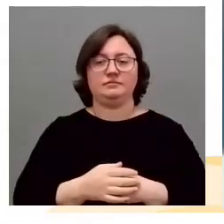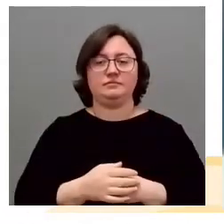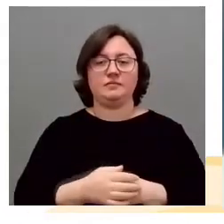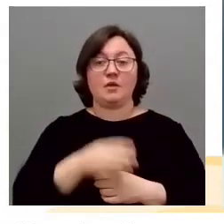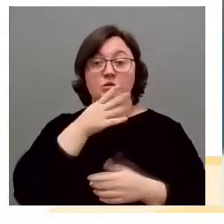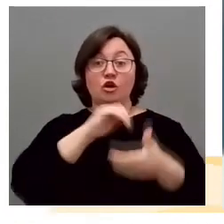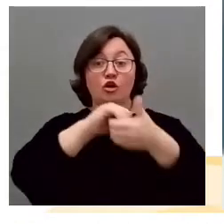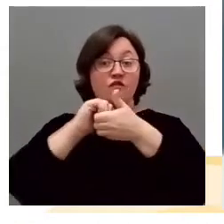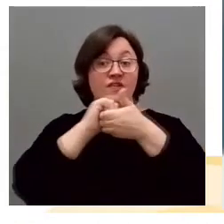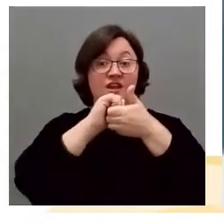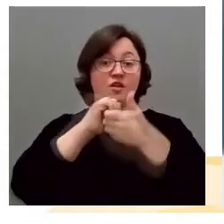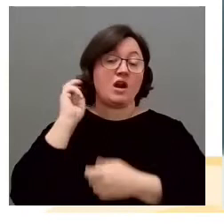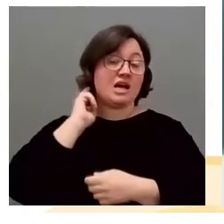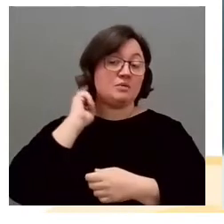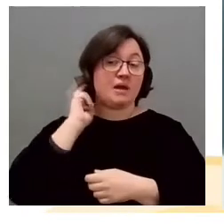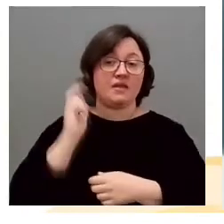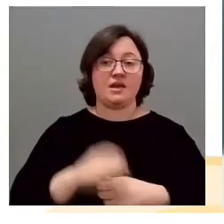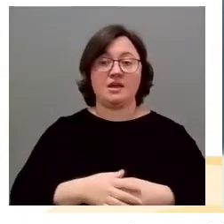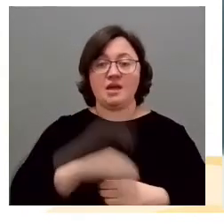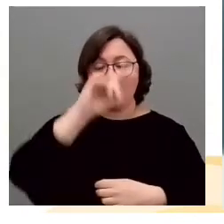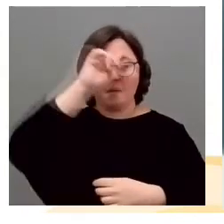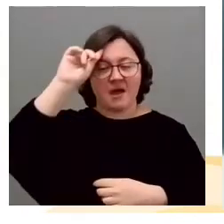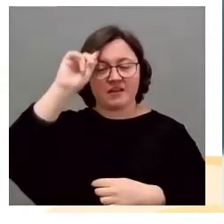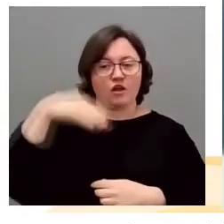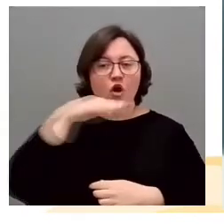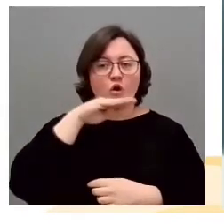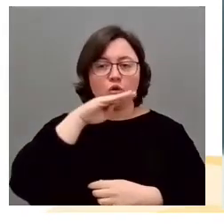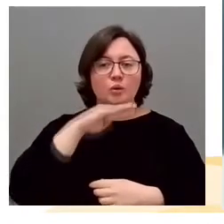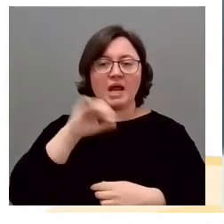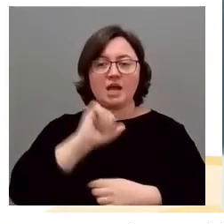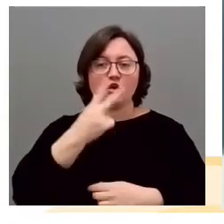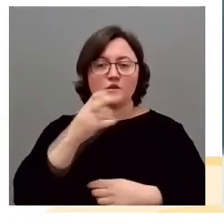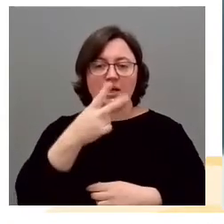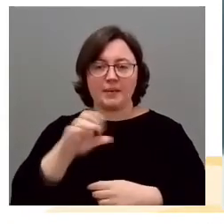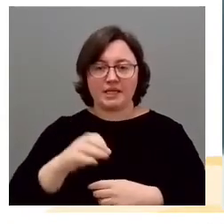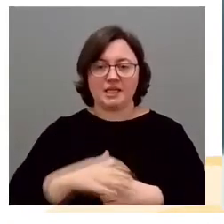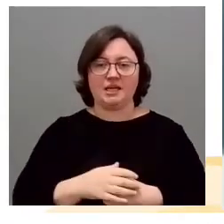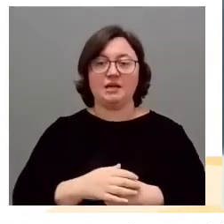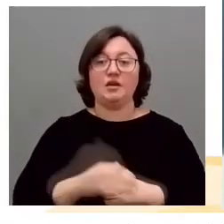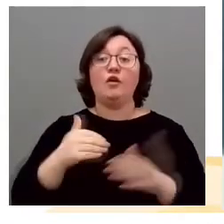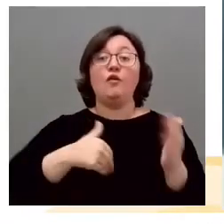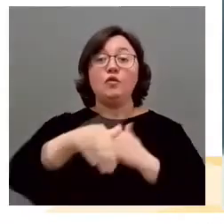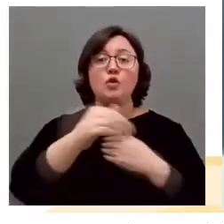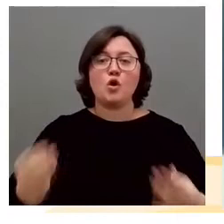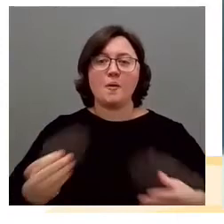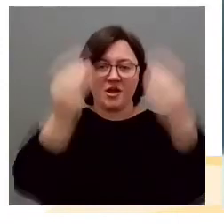Confederación ASPACE, Madrid, octubre del 2020, un futuro mejor.